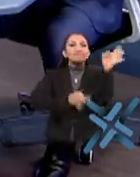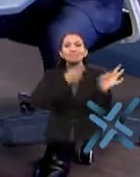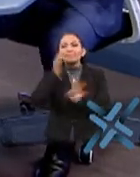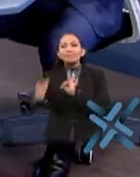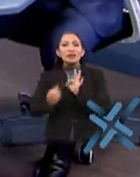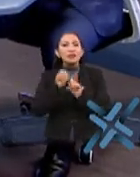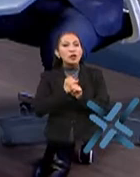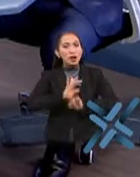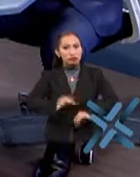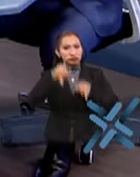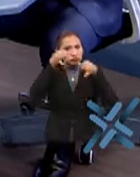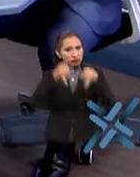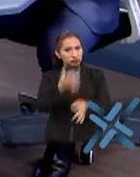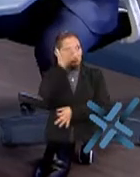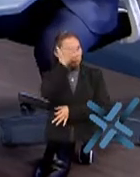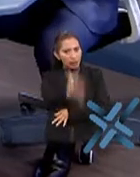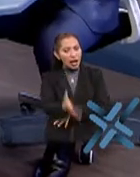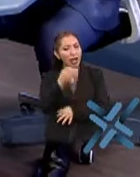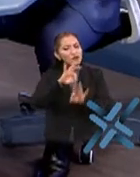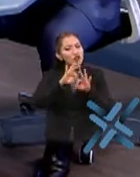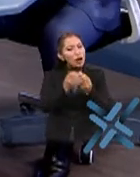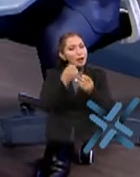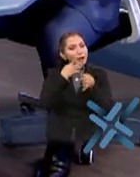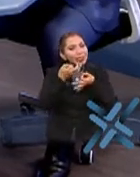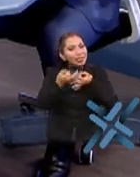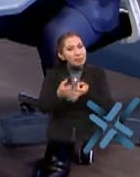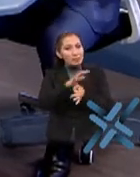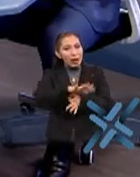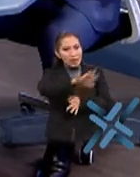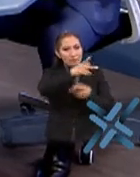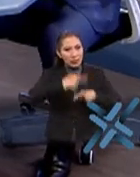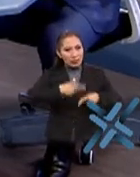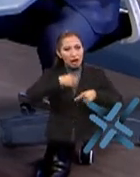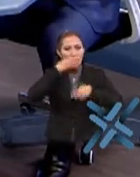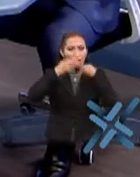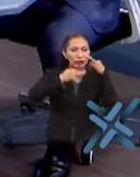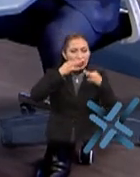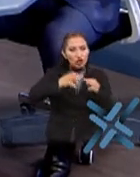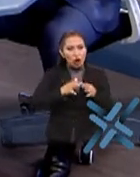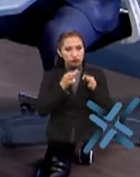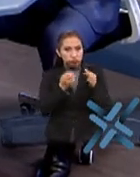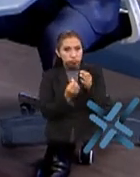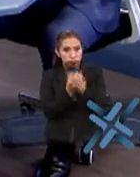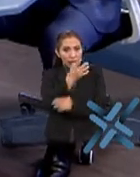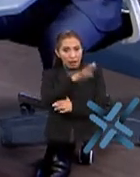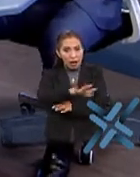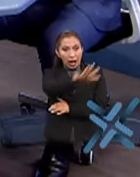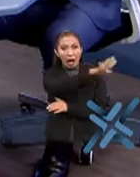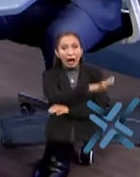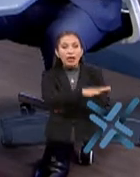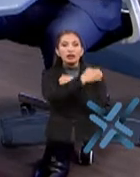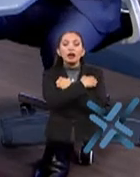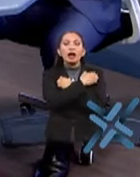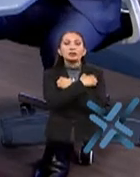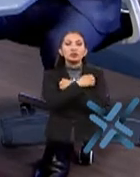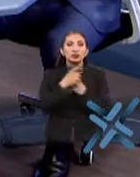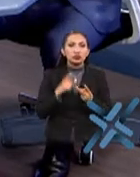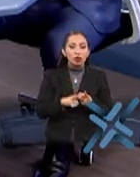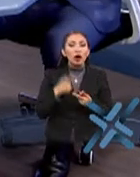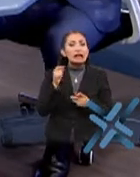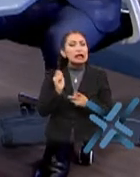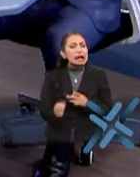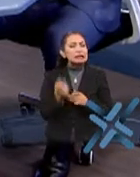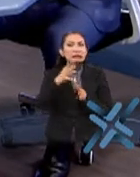veraz y confiable en formatos atractivos para las grandes audiencias, noticias originales, principalmente del sector educativo, que